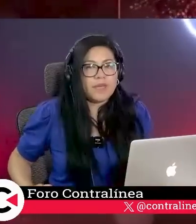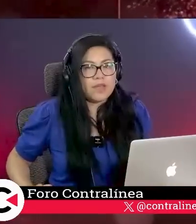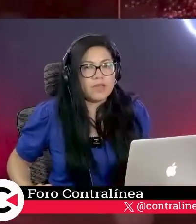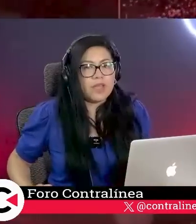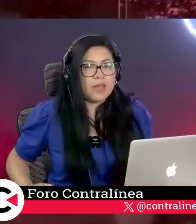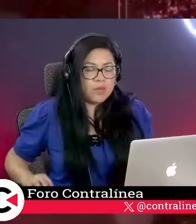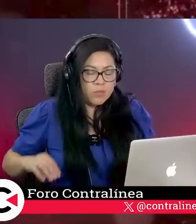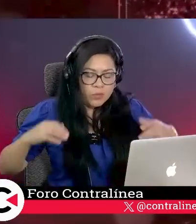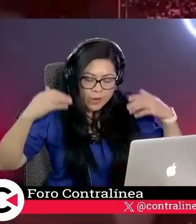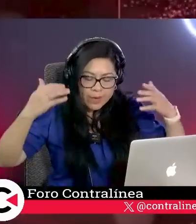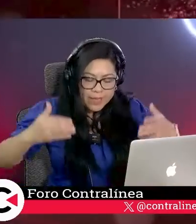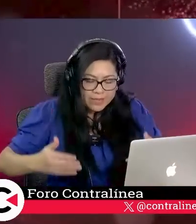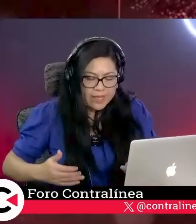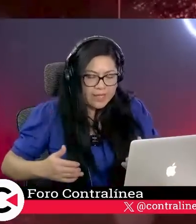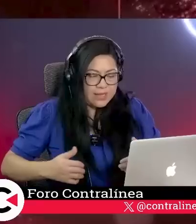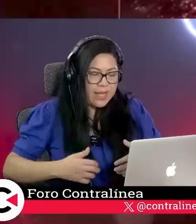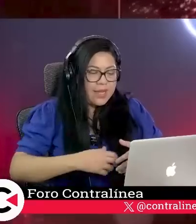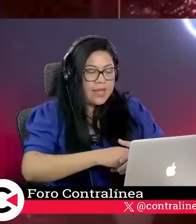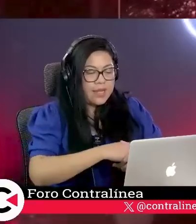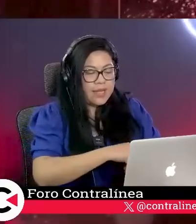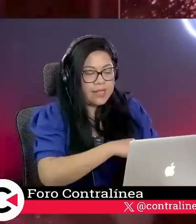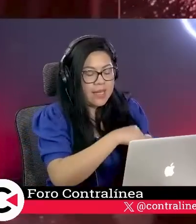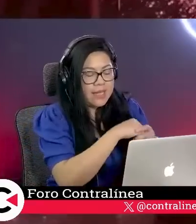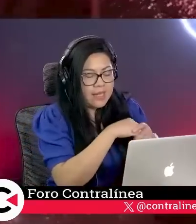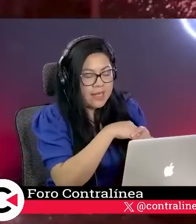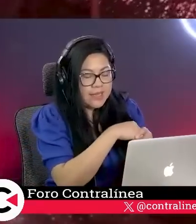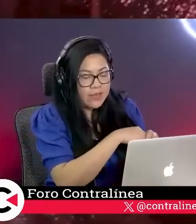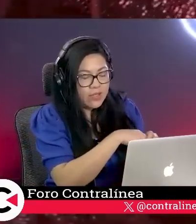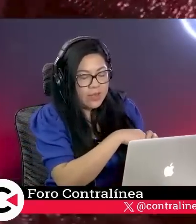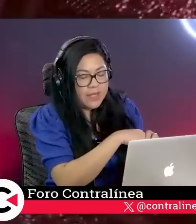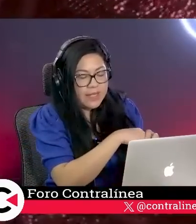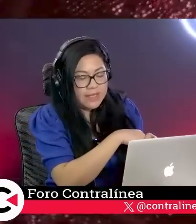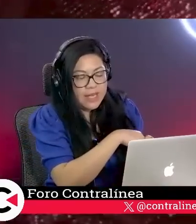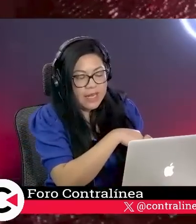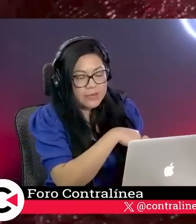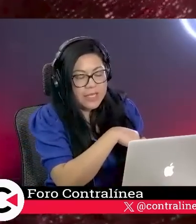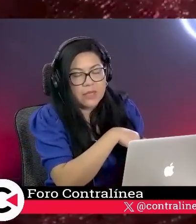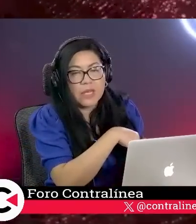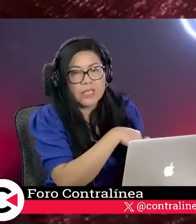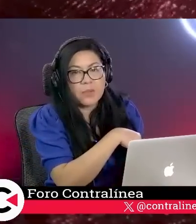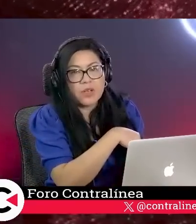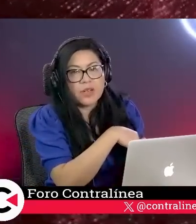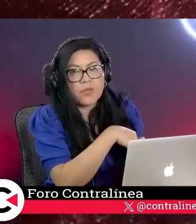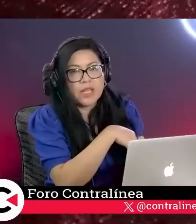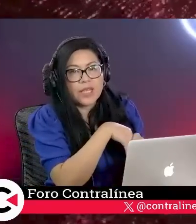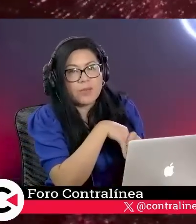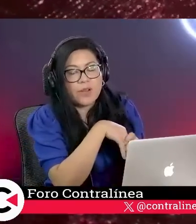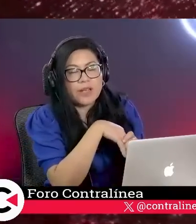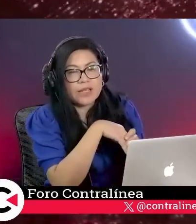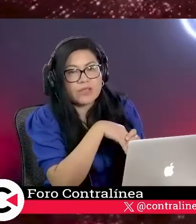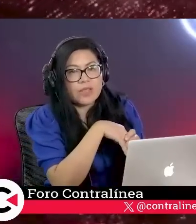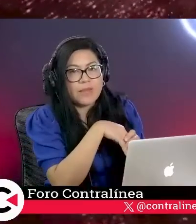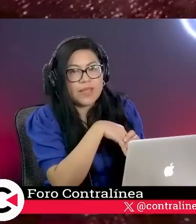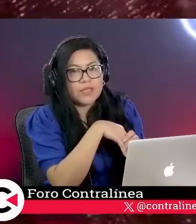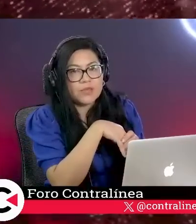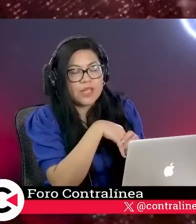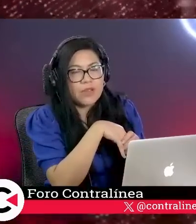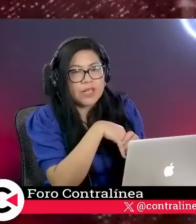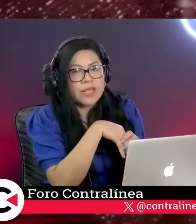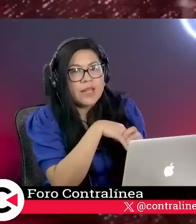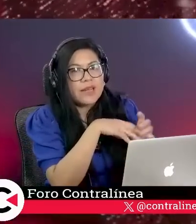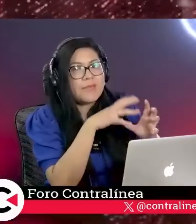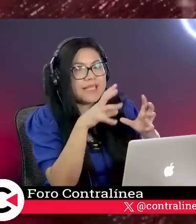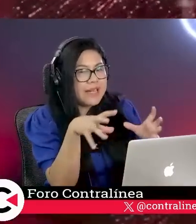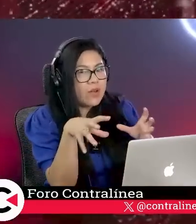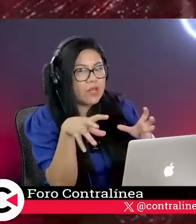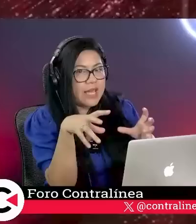Norma Piña, donde nuevamente dice que en el centro deben de estar las víctimas, y pone como ejemplo el caso de Madres